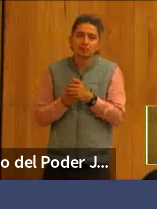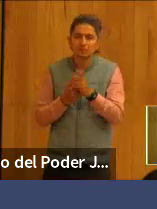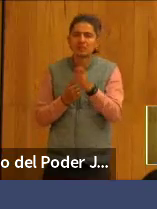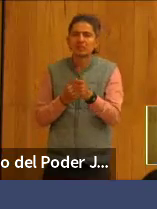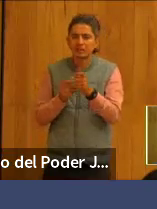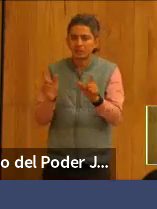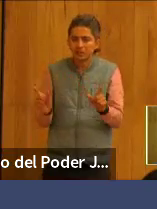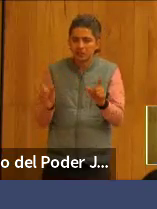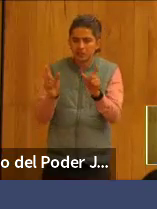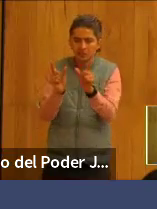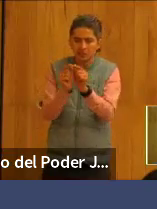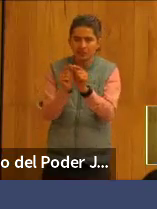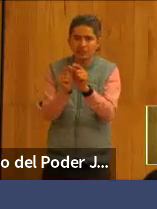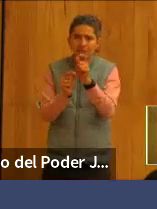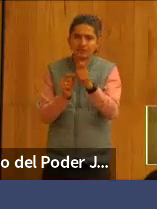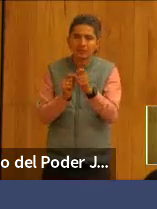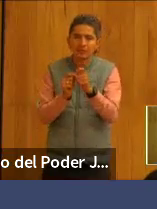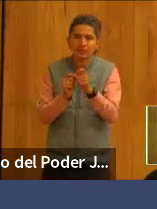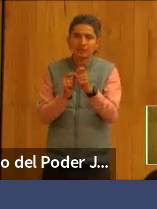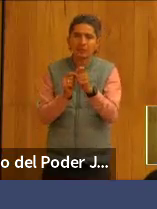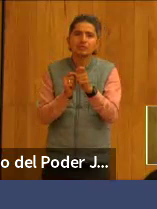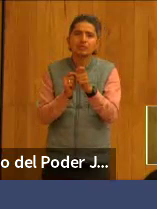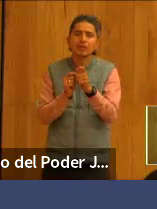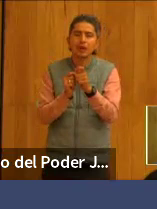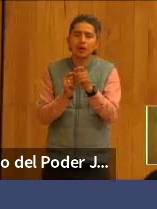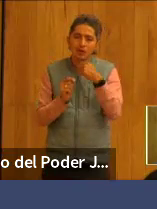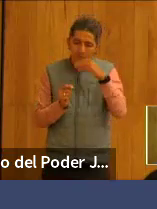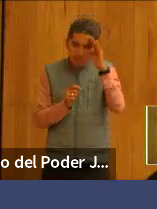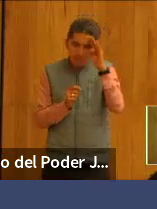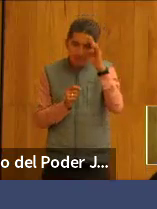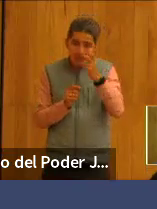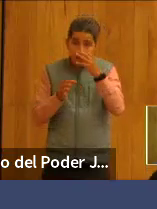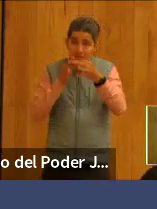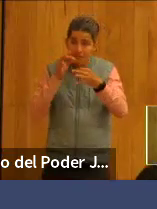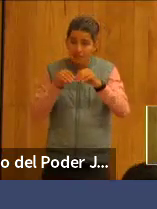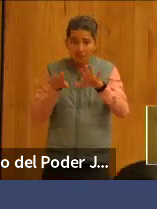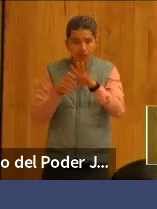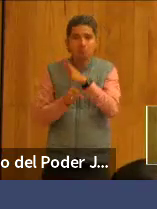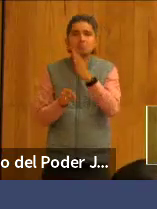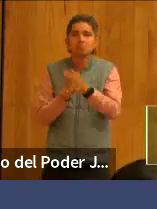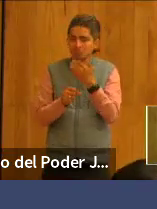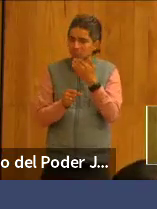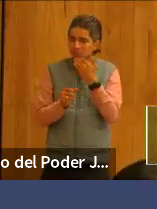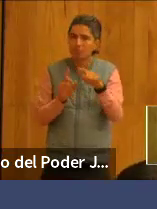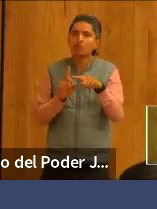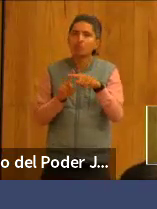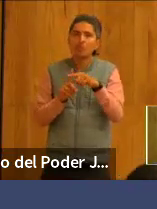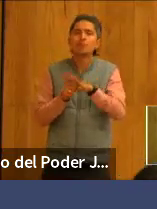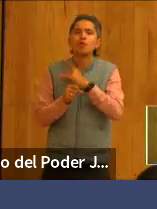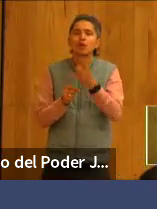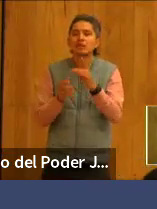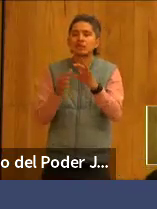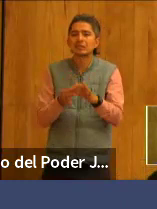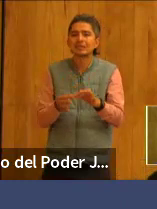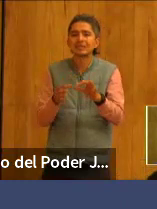concreto la declaración de él. Consideré que esta información era suficiente porque ponían en contexto